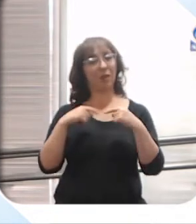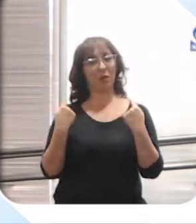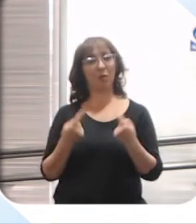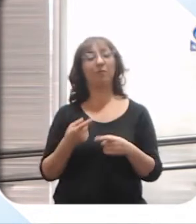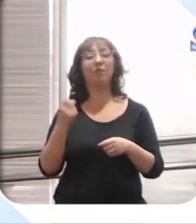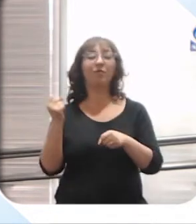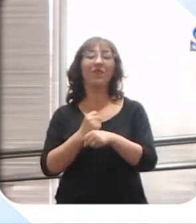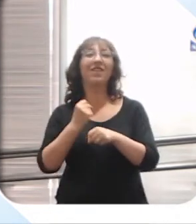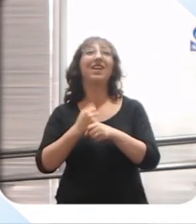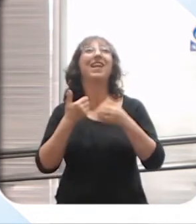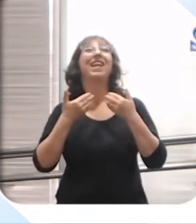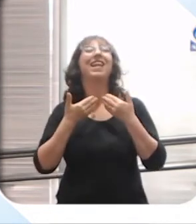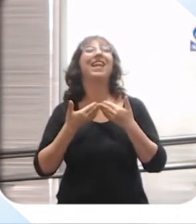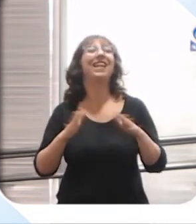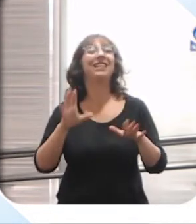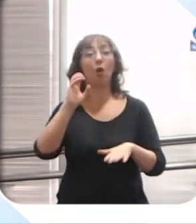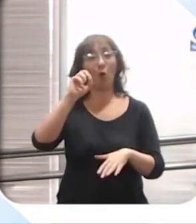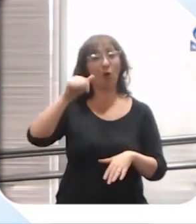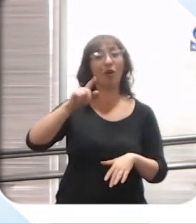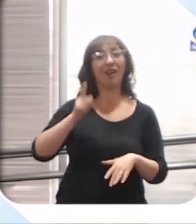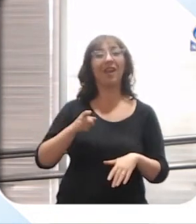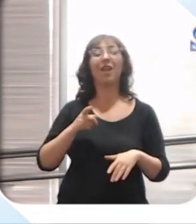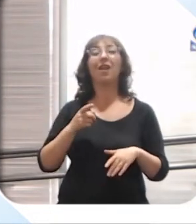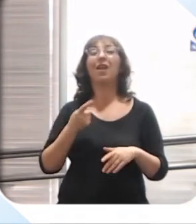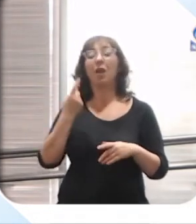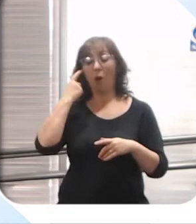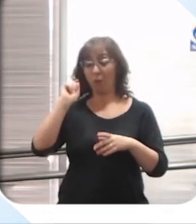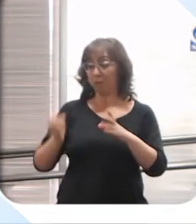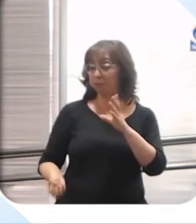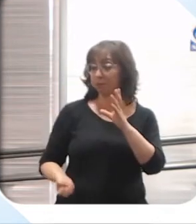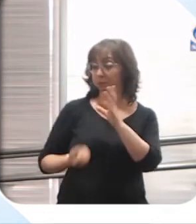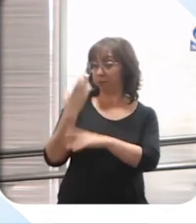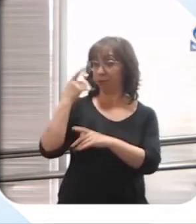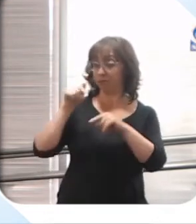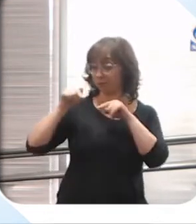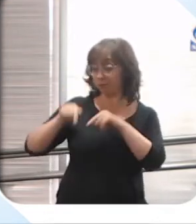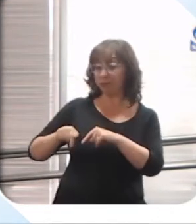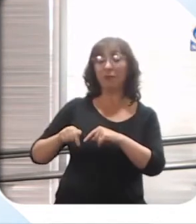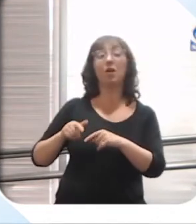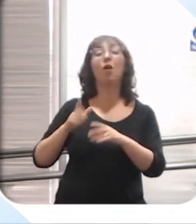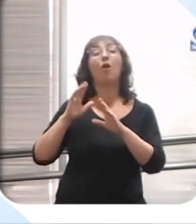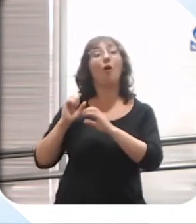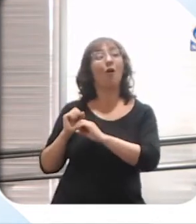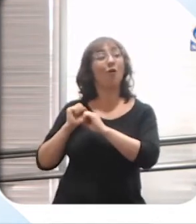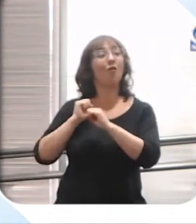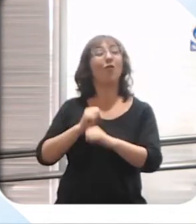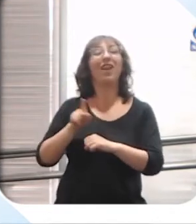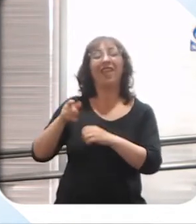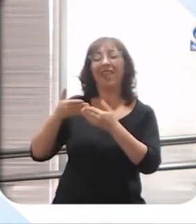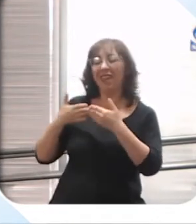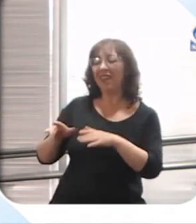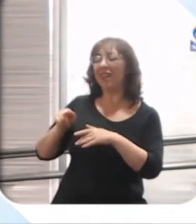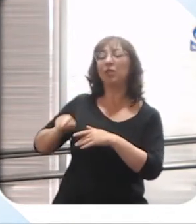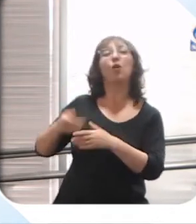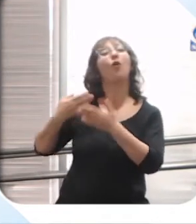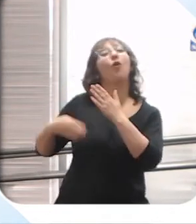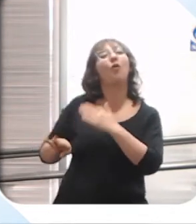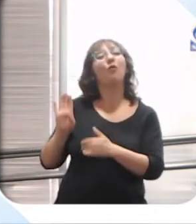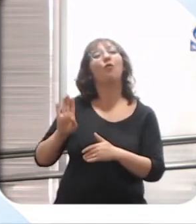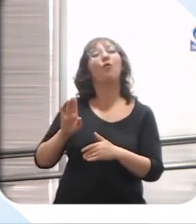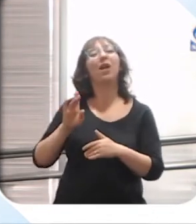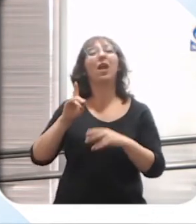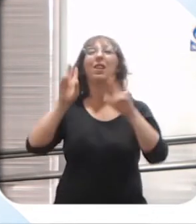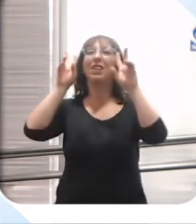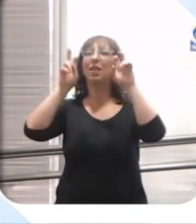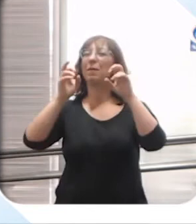El trabajo de Iniciativas desde su origen, si bien su fundación o su inicio surge con una temática